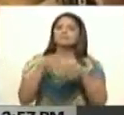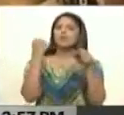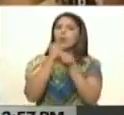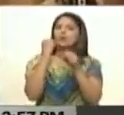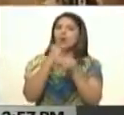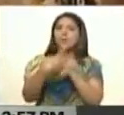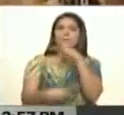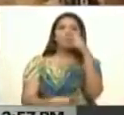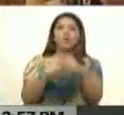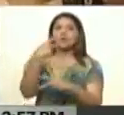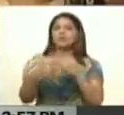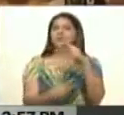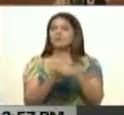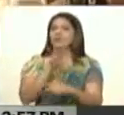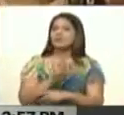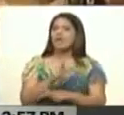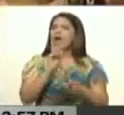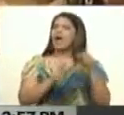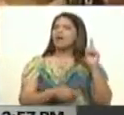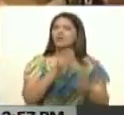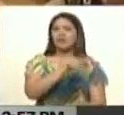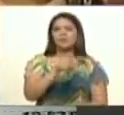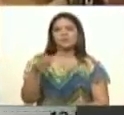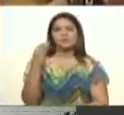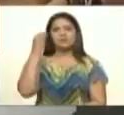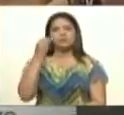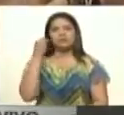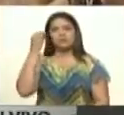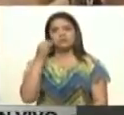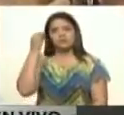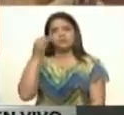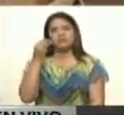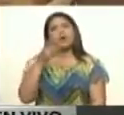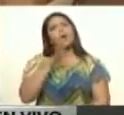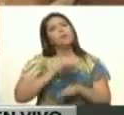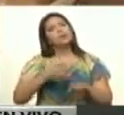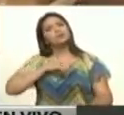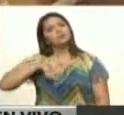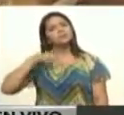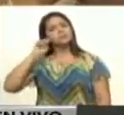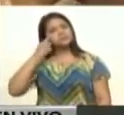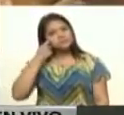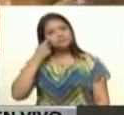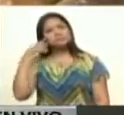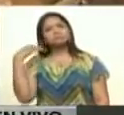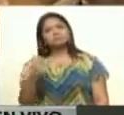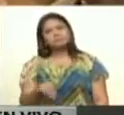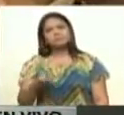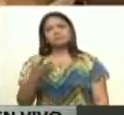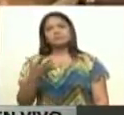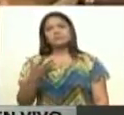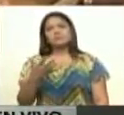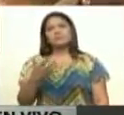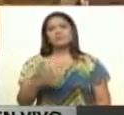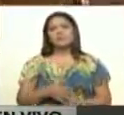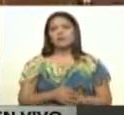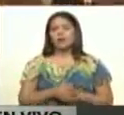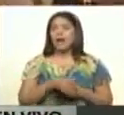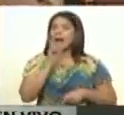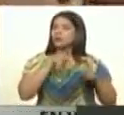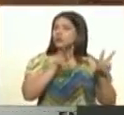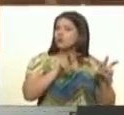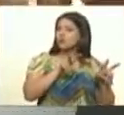con ese proceso. Alguna gente cree, porque nos acordamos o tenemos la ansiedad por lo nuevo, pero no